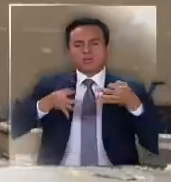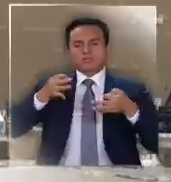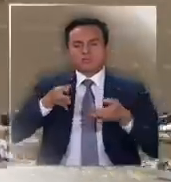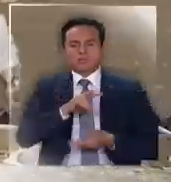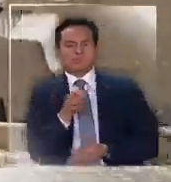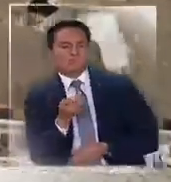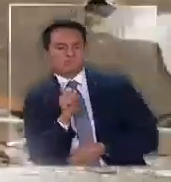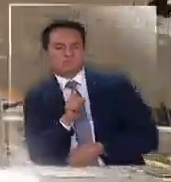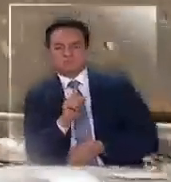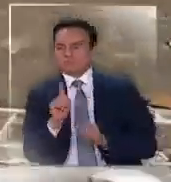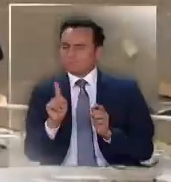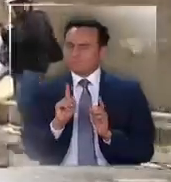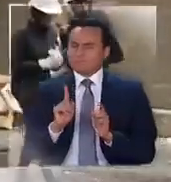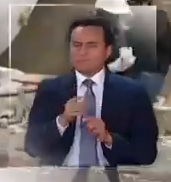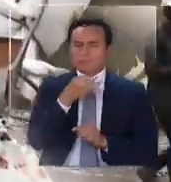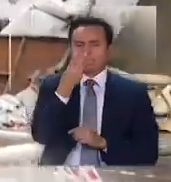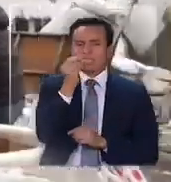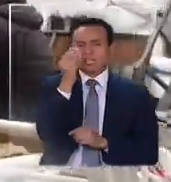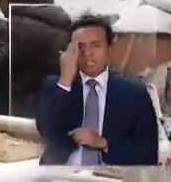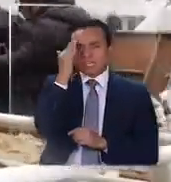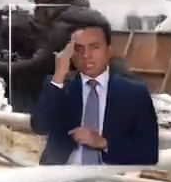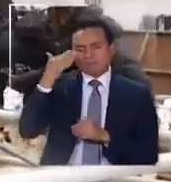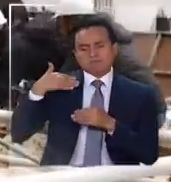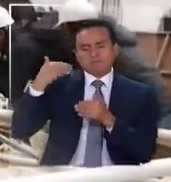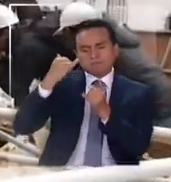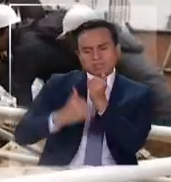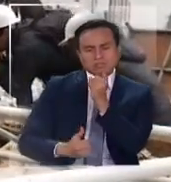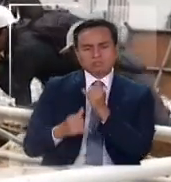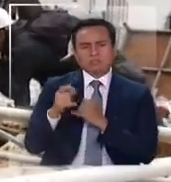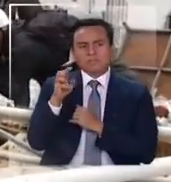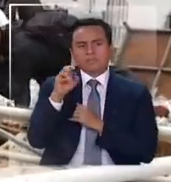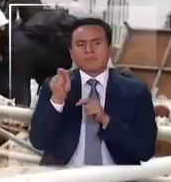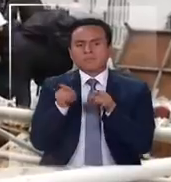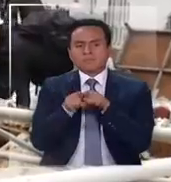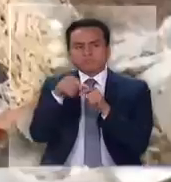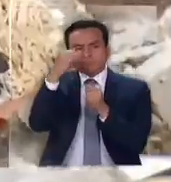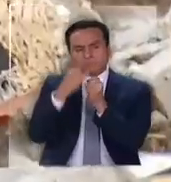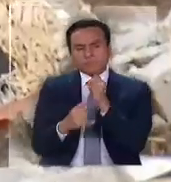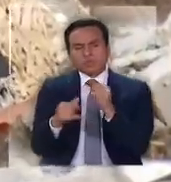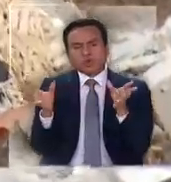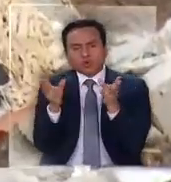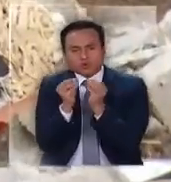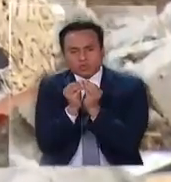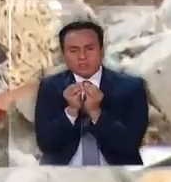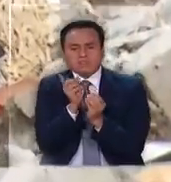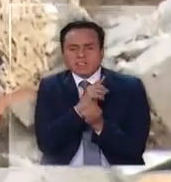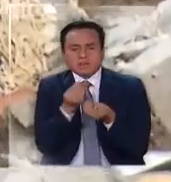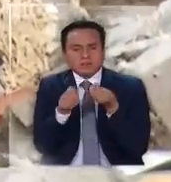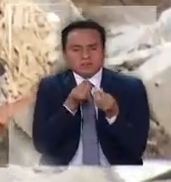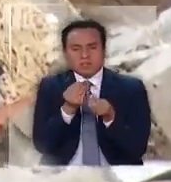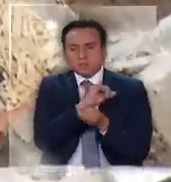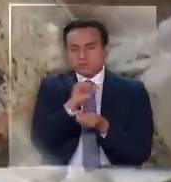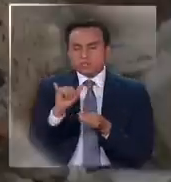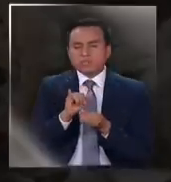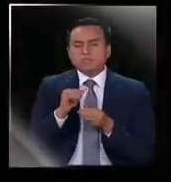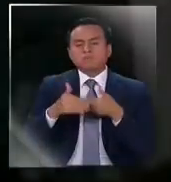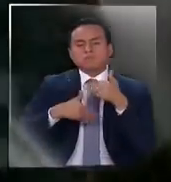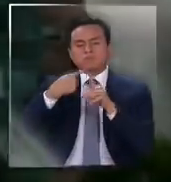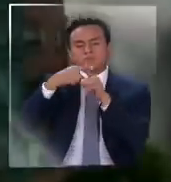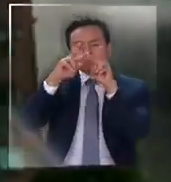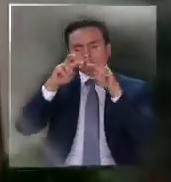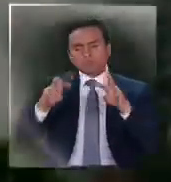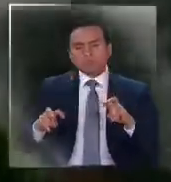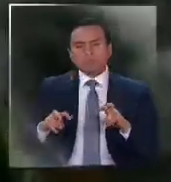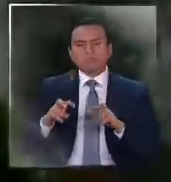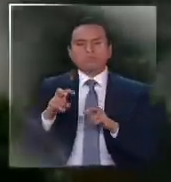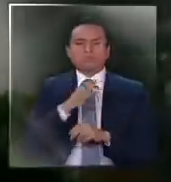parte. 30 días fue el plazo final que la SEC fijó para entregar el informe con las conclusiones finales y sumarlo a la investigación que lleva